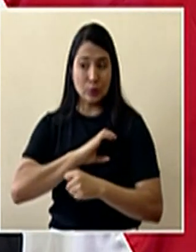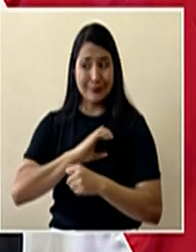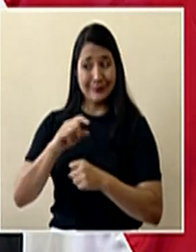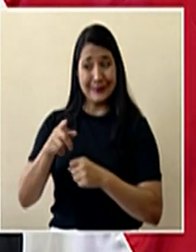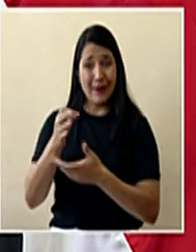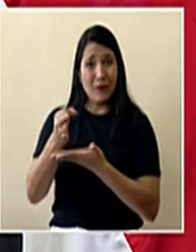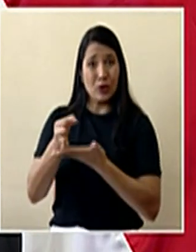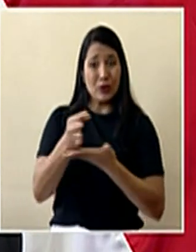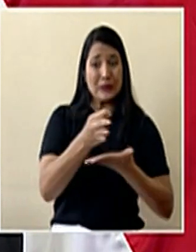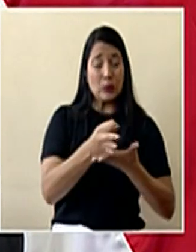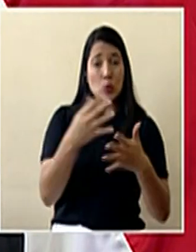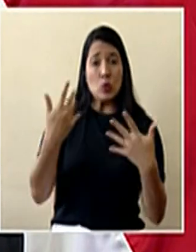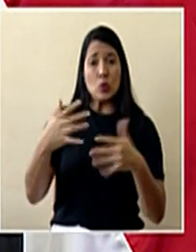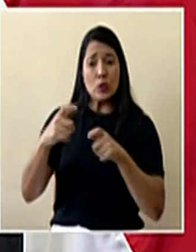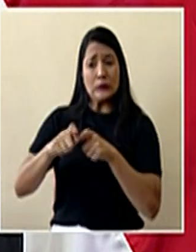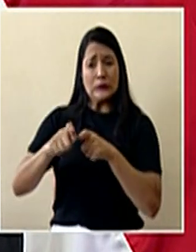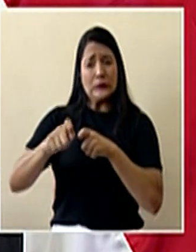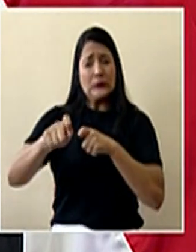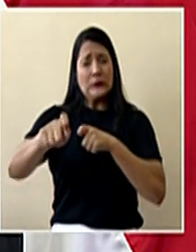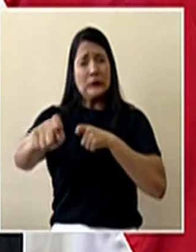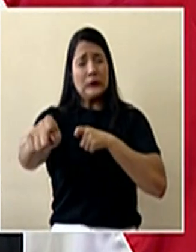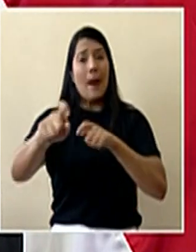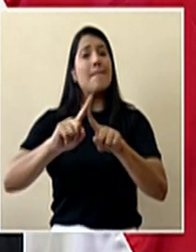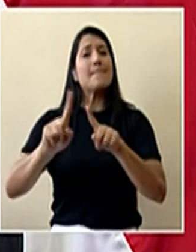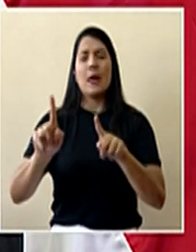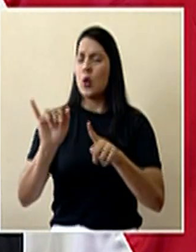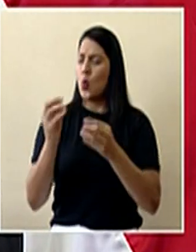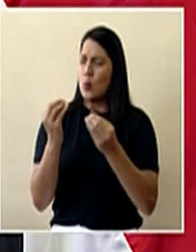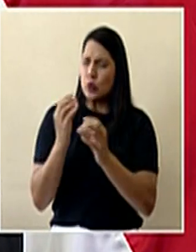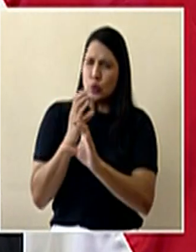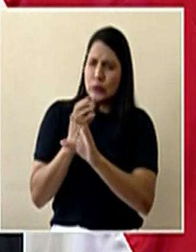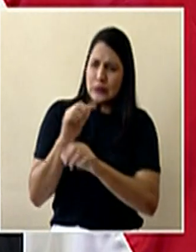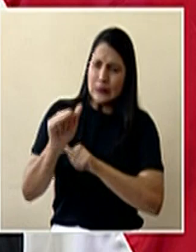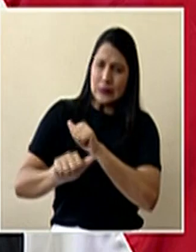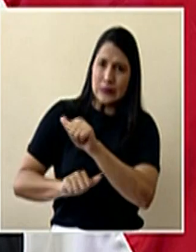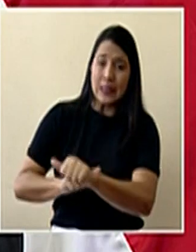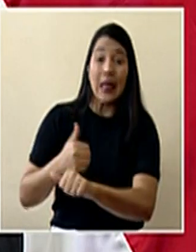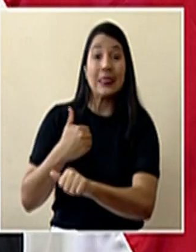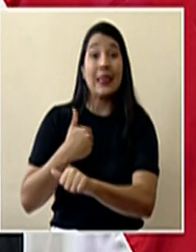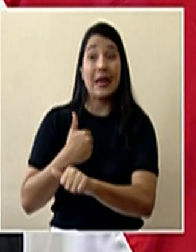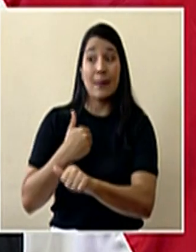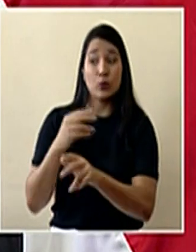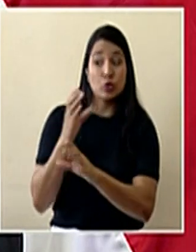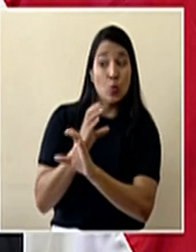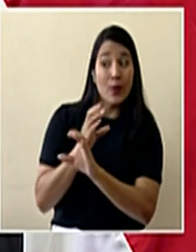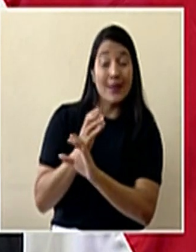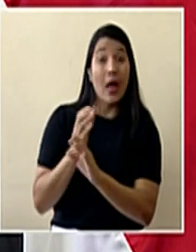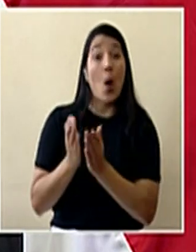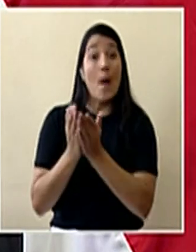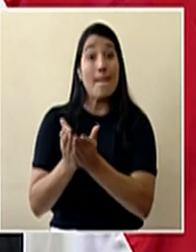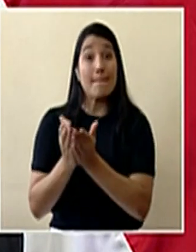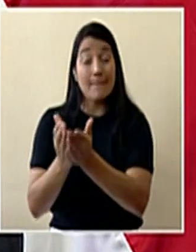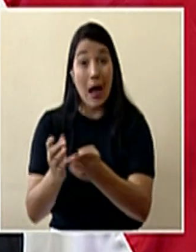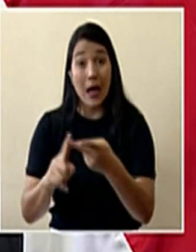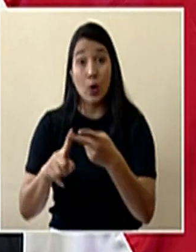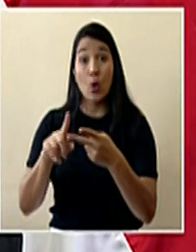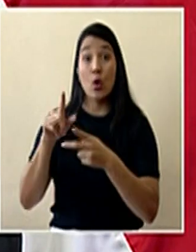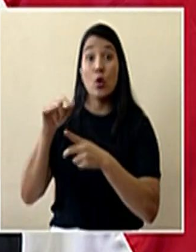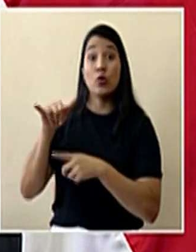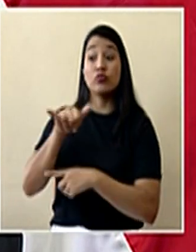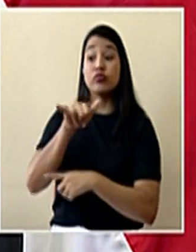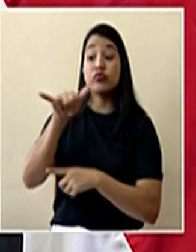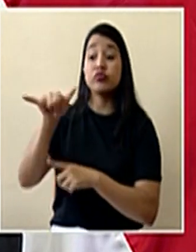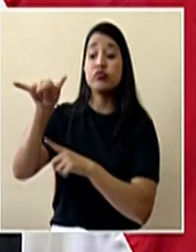esfuerzo importante donde hay recurso tanto en el área acuática, aérea y terrestre para tratar